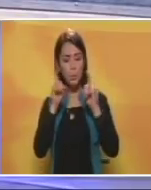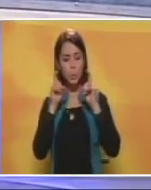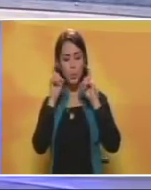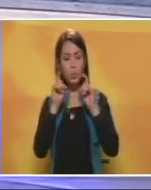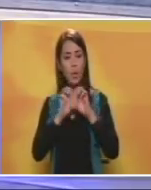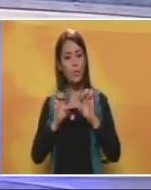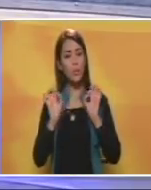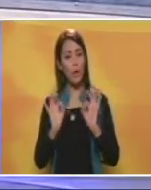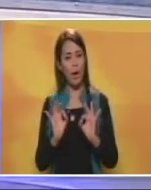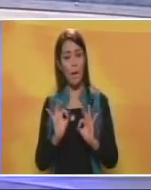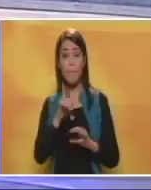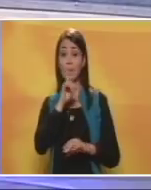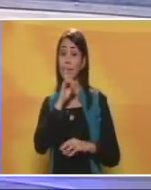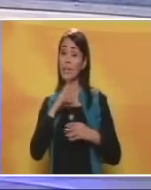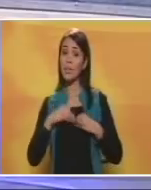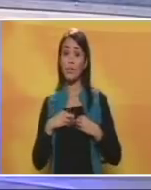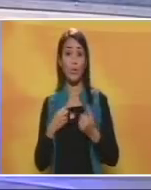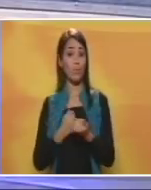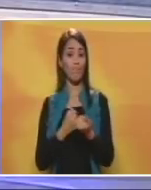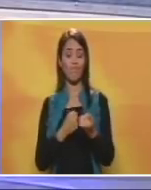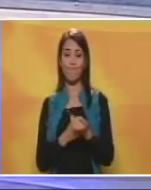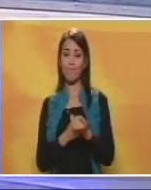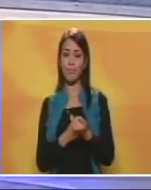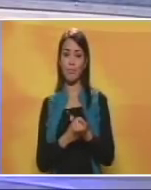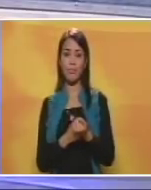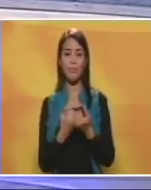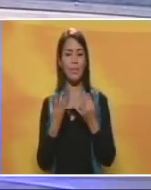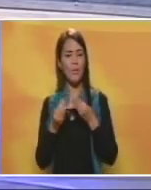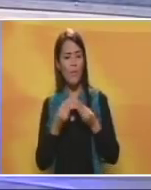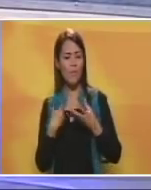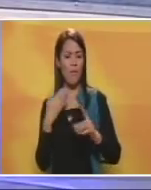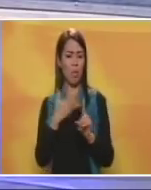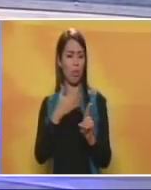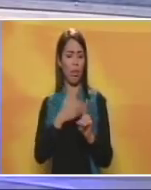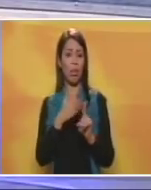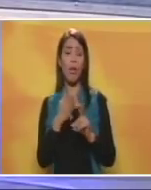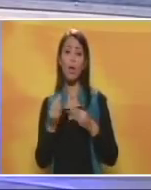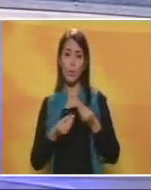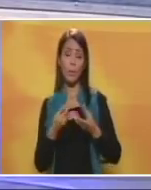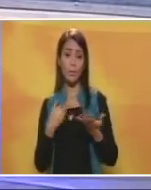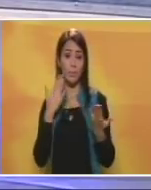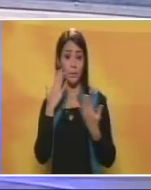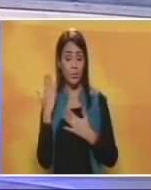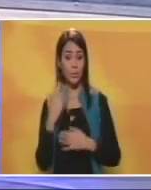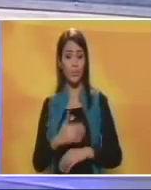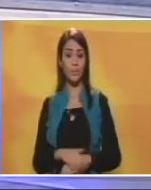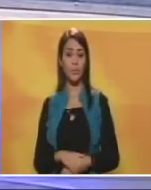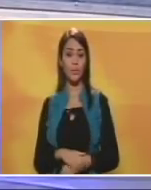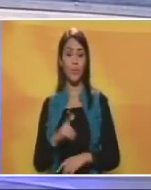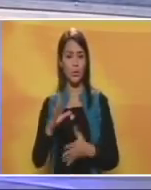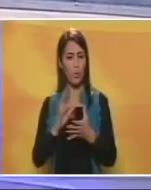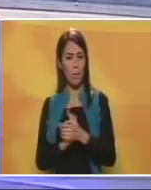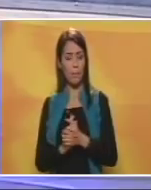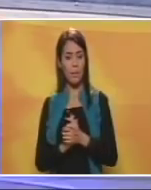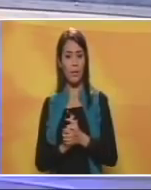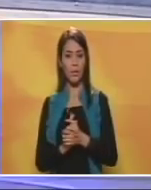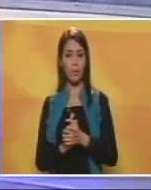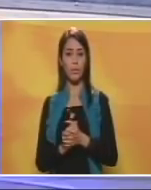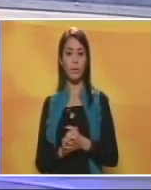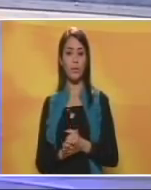que el silencio cómplice no se convierta en una nueva fórmula de agresión, como sucedió en esta aula, donde los compañeros, mientras